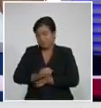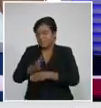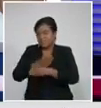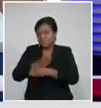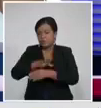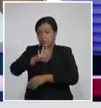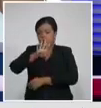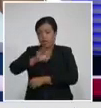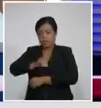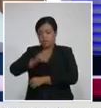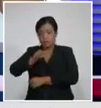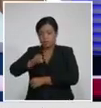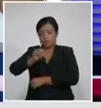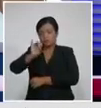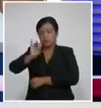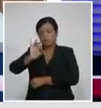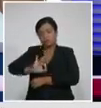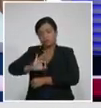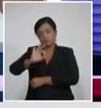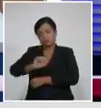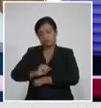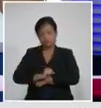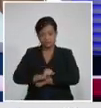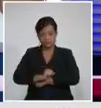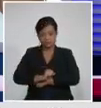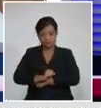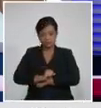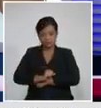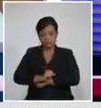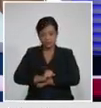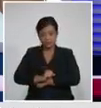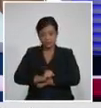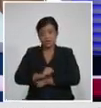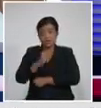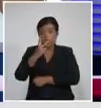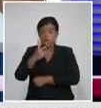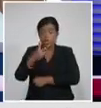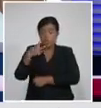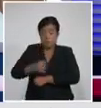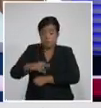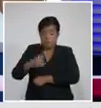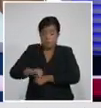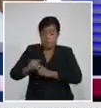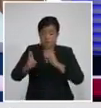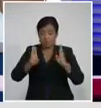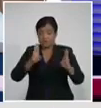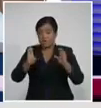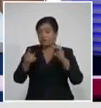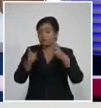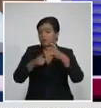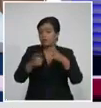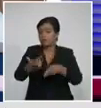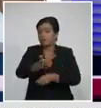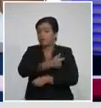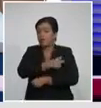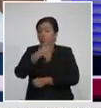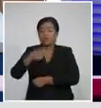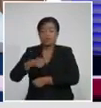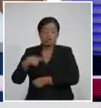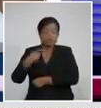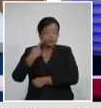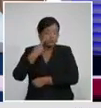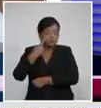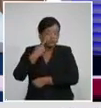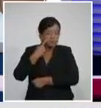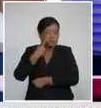40.7%. Estos son los dos ensayos clínicos fase 3 que deben darnos la medida de la eficacia